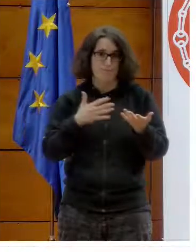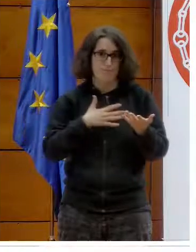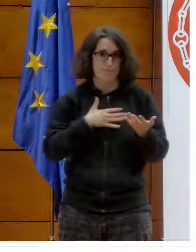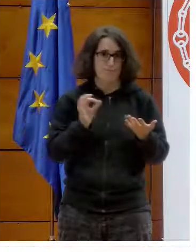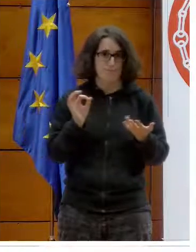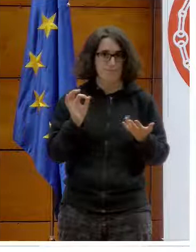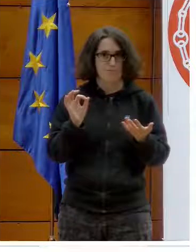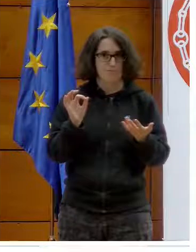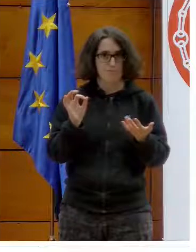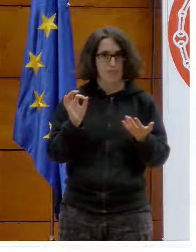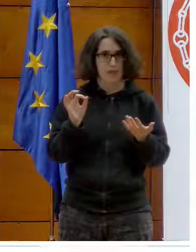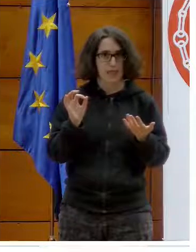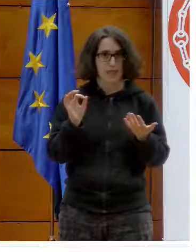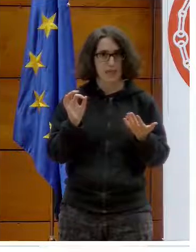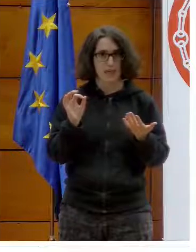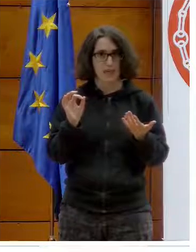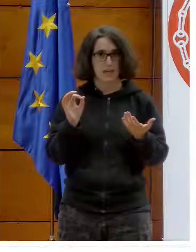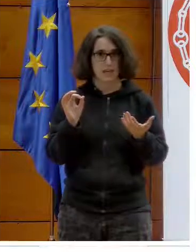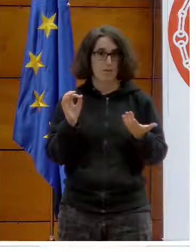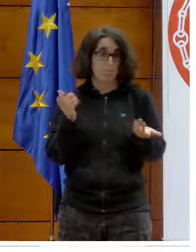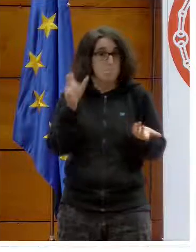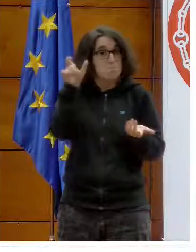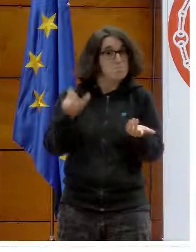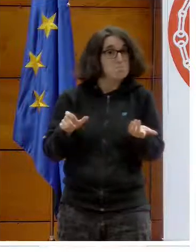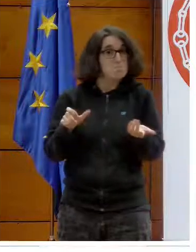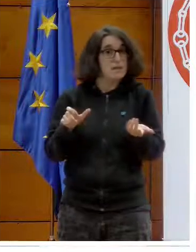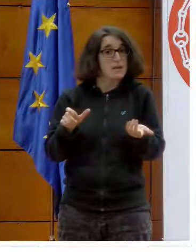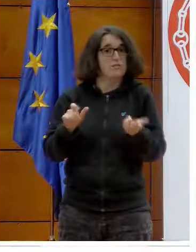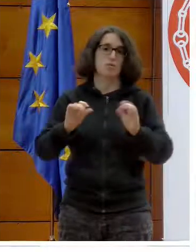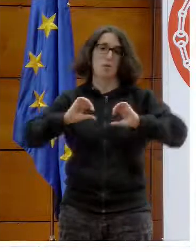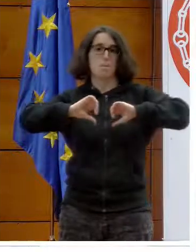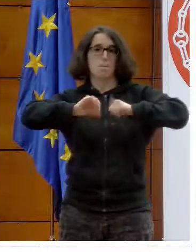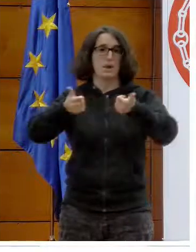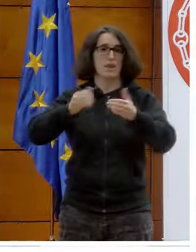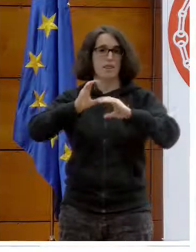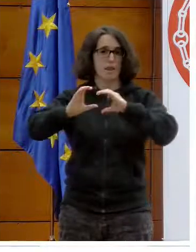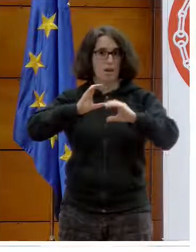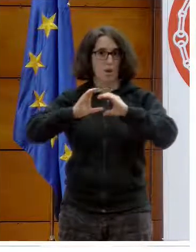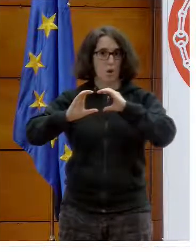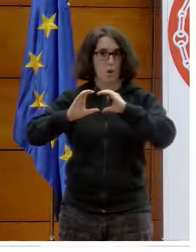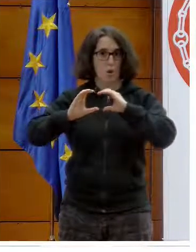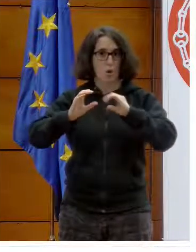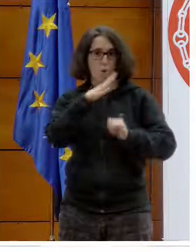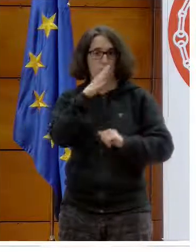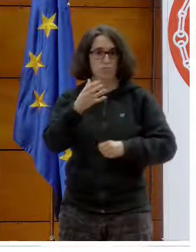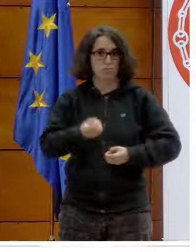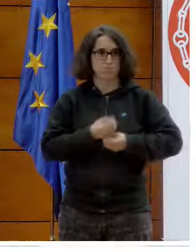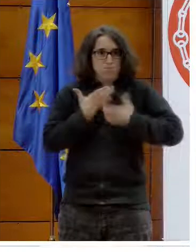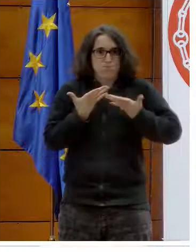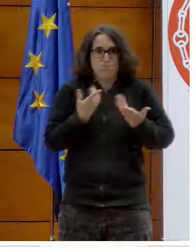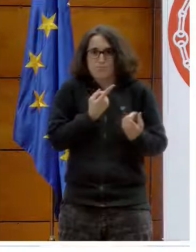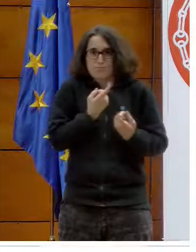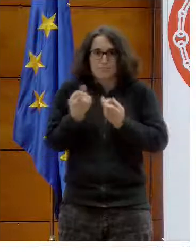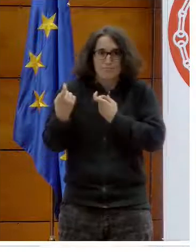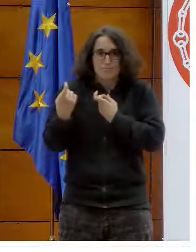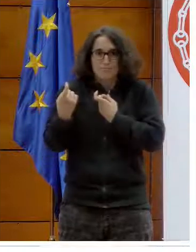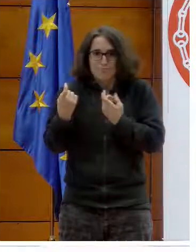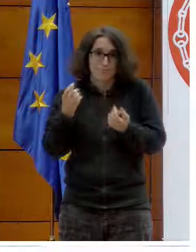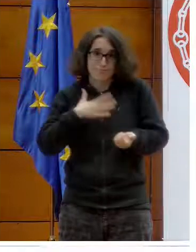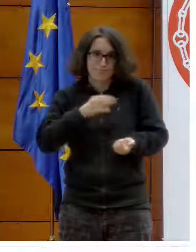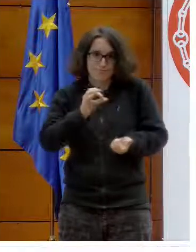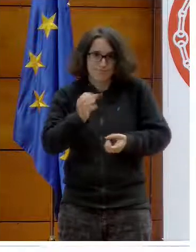sí misma va a iniciar la comunicación y por tanto no nos va a contar si tiene alguna necesidad. O por la contra, un exceso de